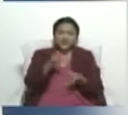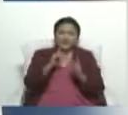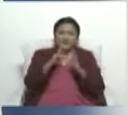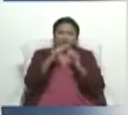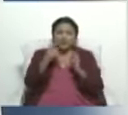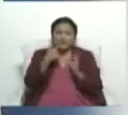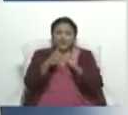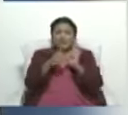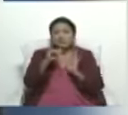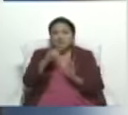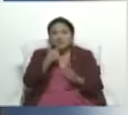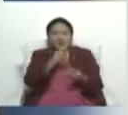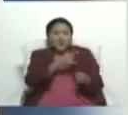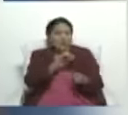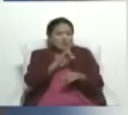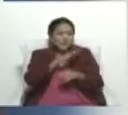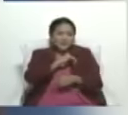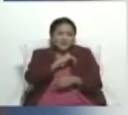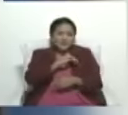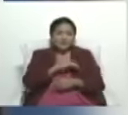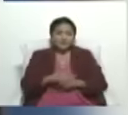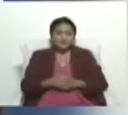6CPC.